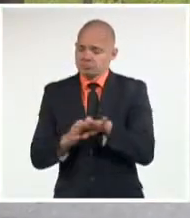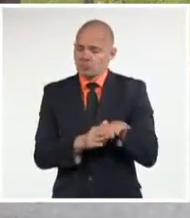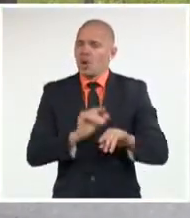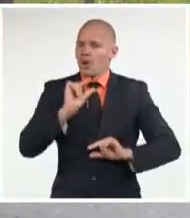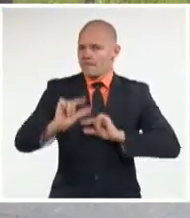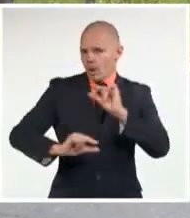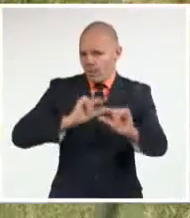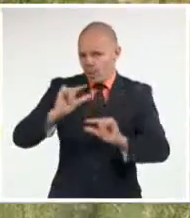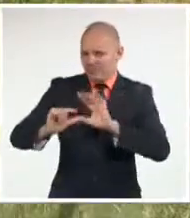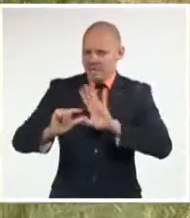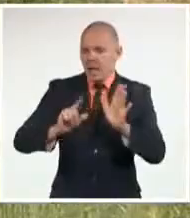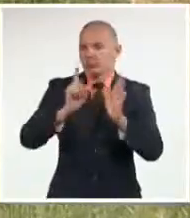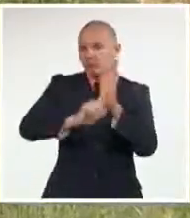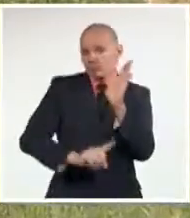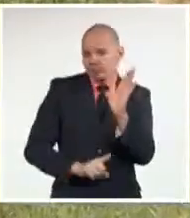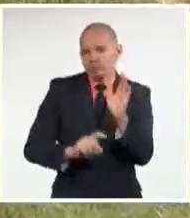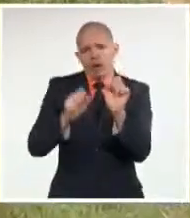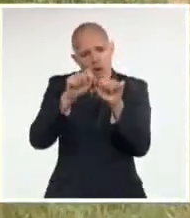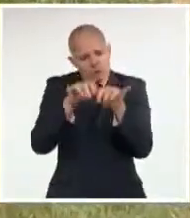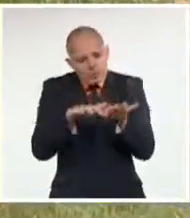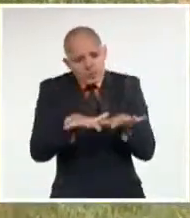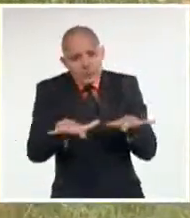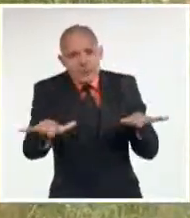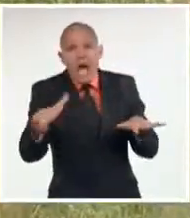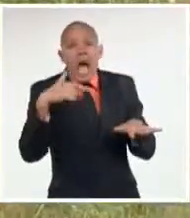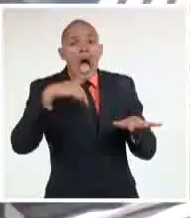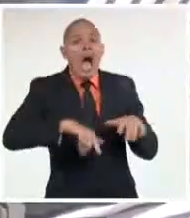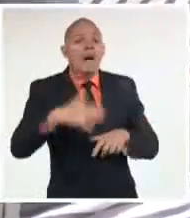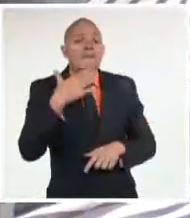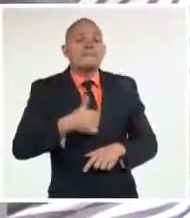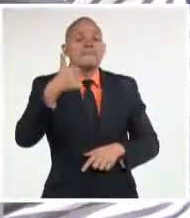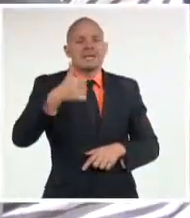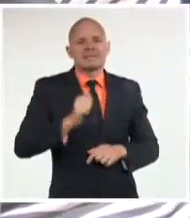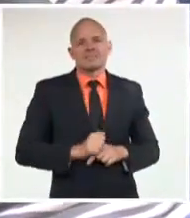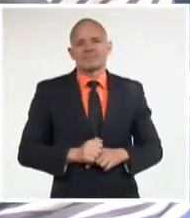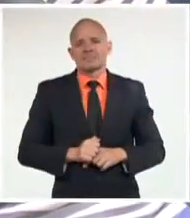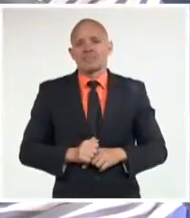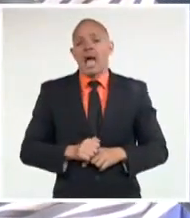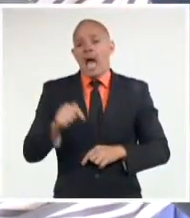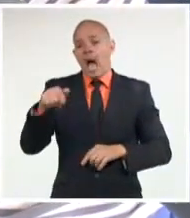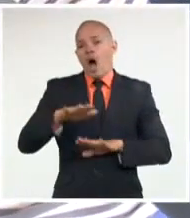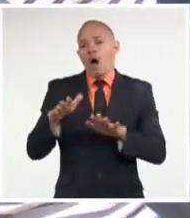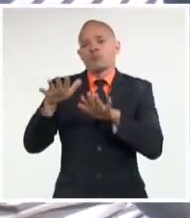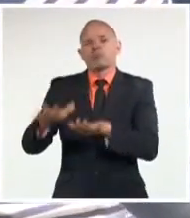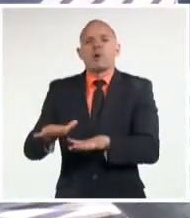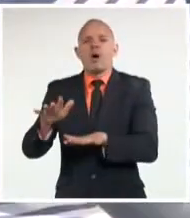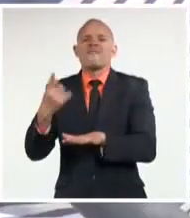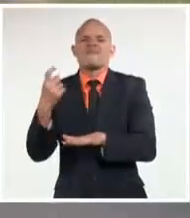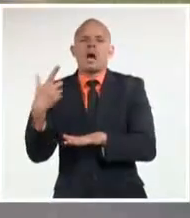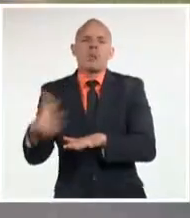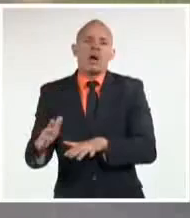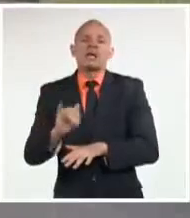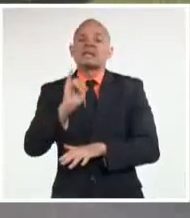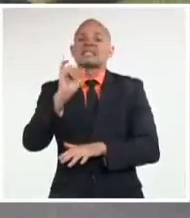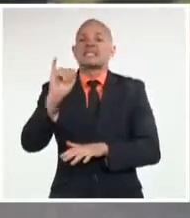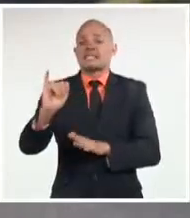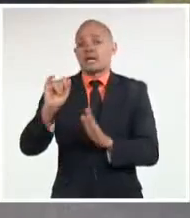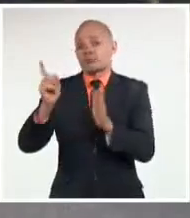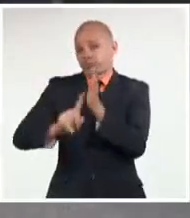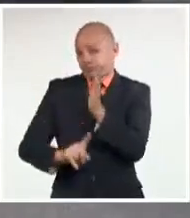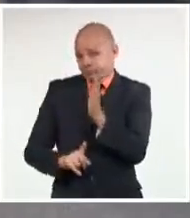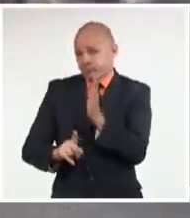paulatina del servicio eléctrico en Vuelta Abajo favorece que apenas 6 estaciones de bombeo se mantengan inactivas, en tanto otras